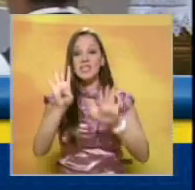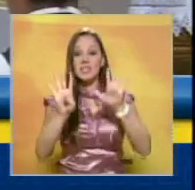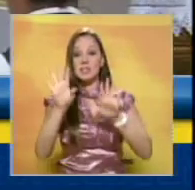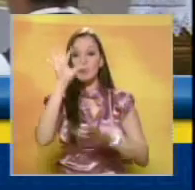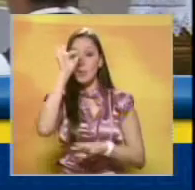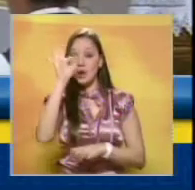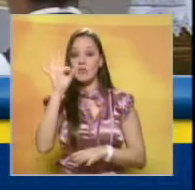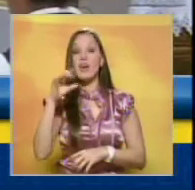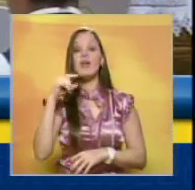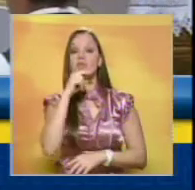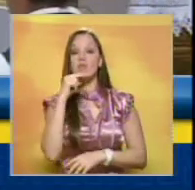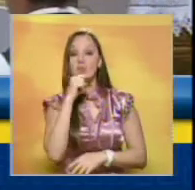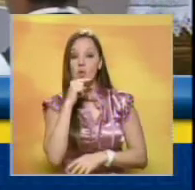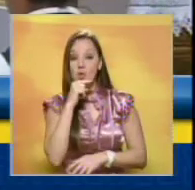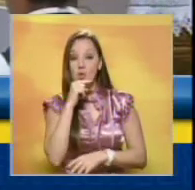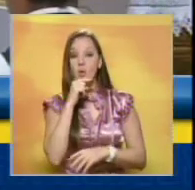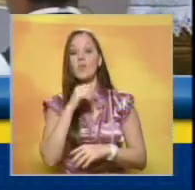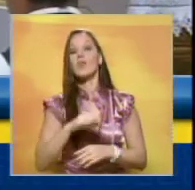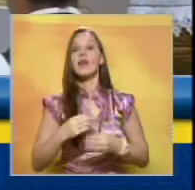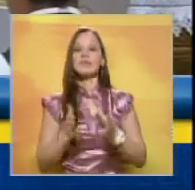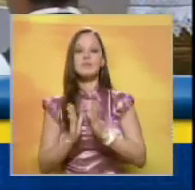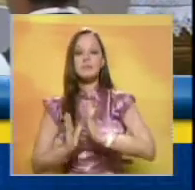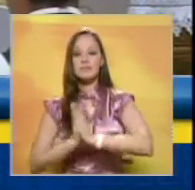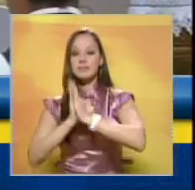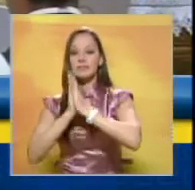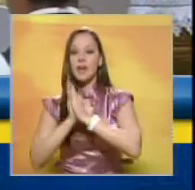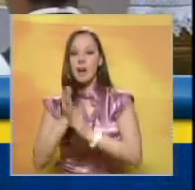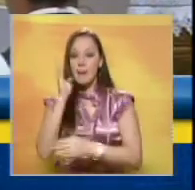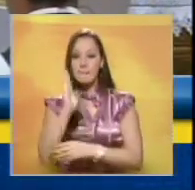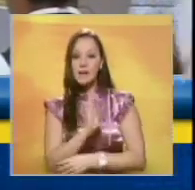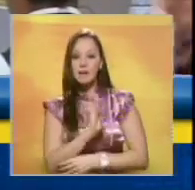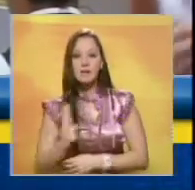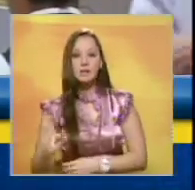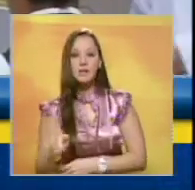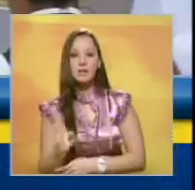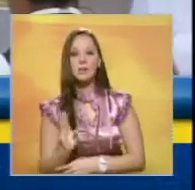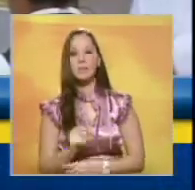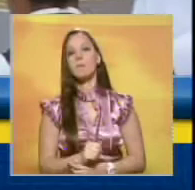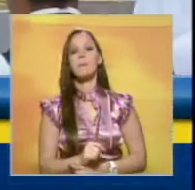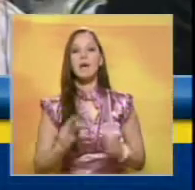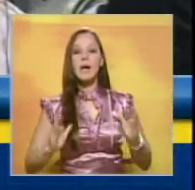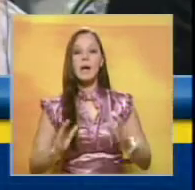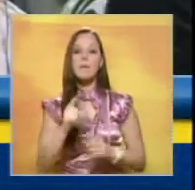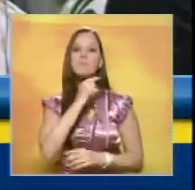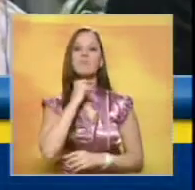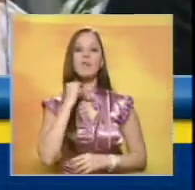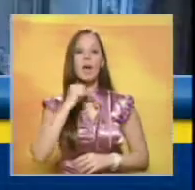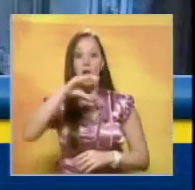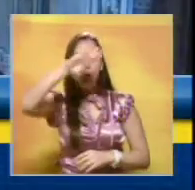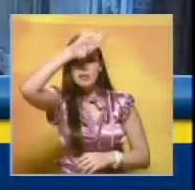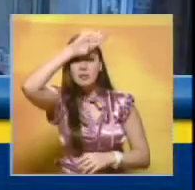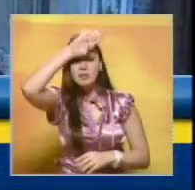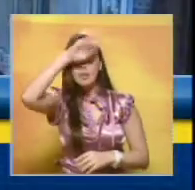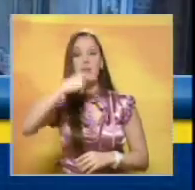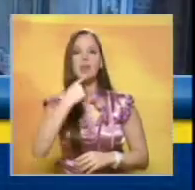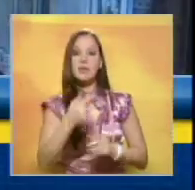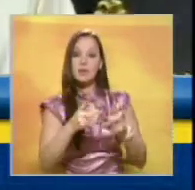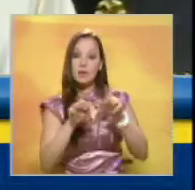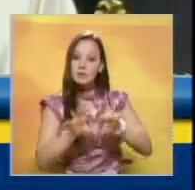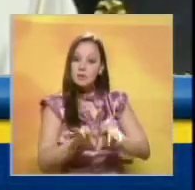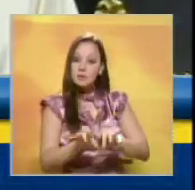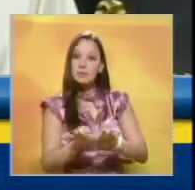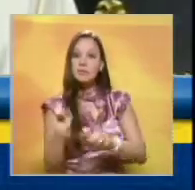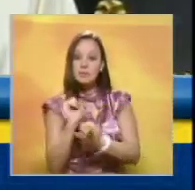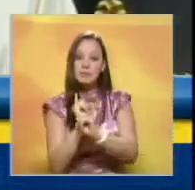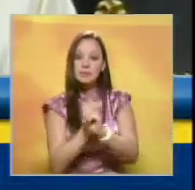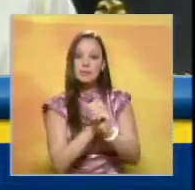cuando termine el Sínodo de los Obispos sobre la Familia previsto para este mes. La Santa Sede explicó en su portal oficial que el